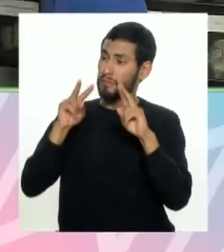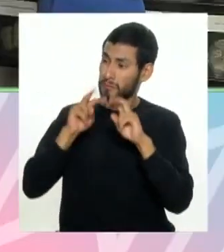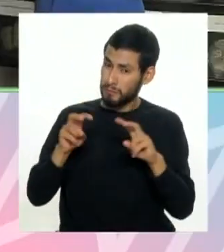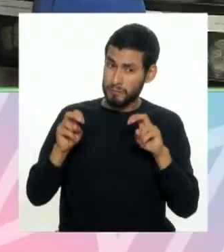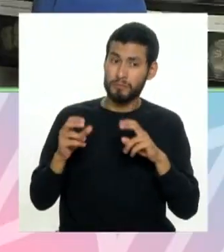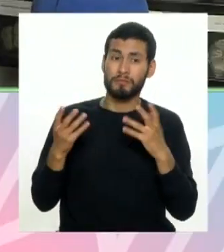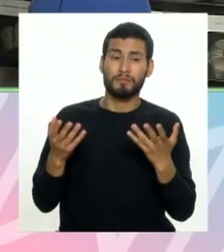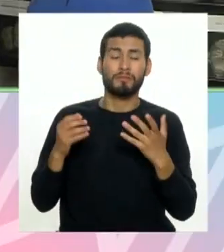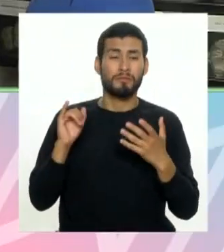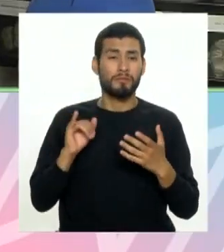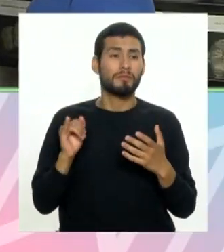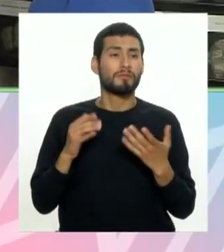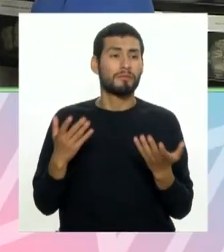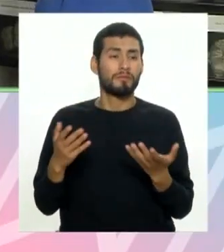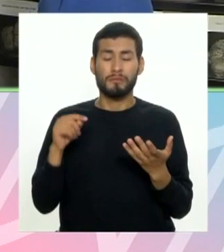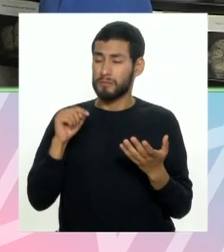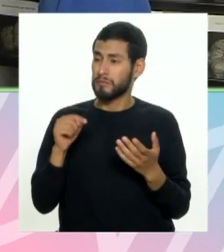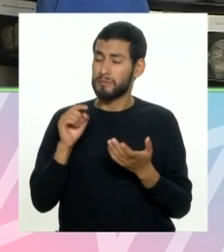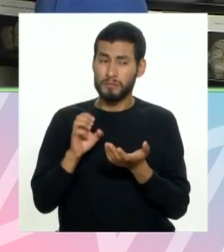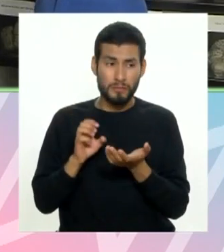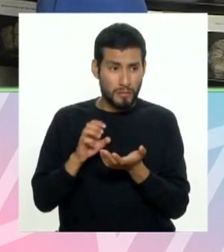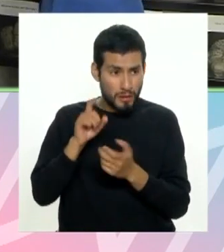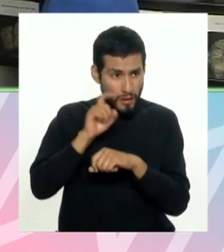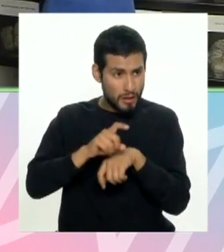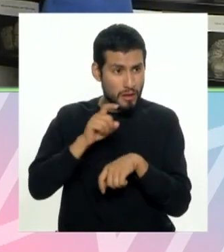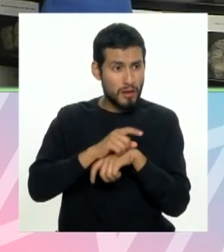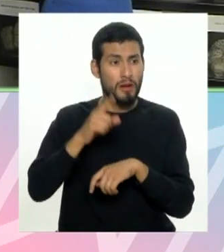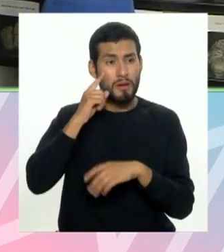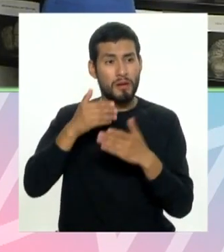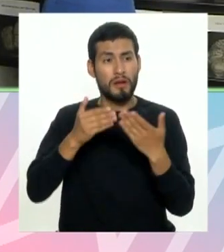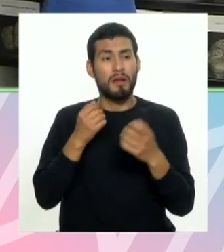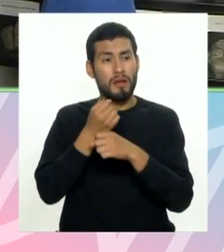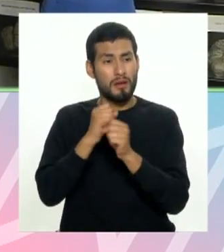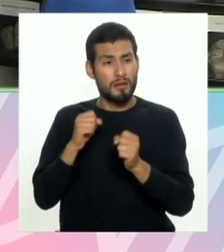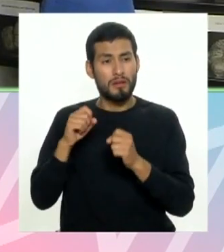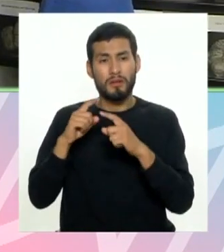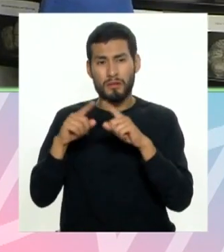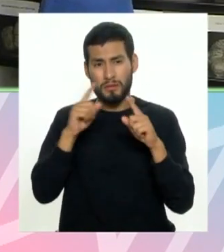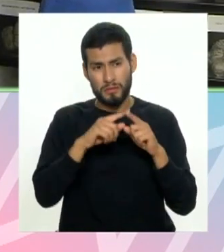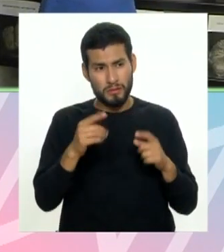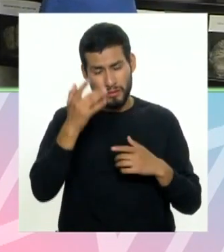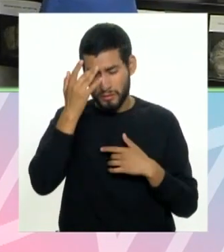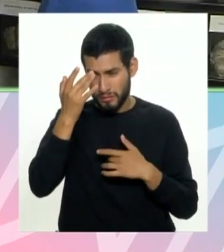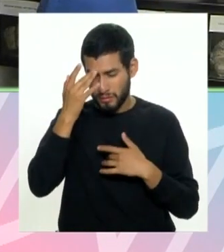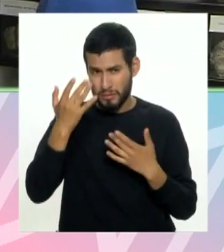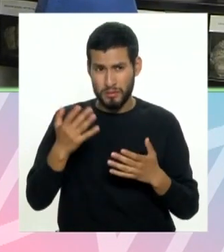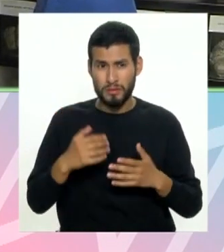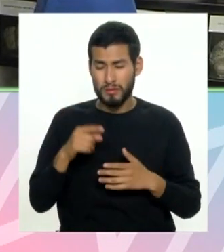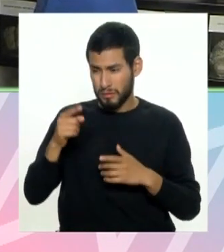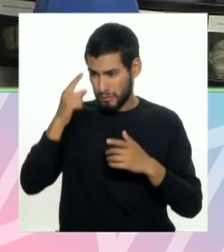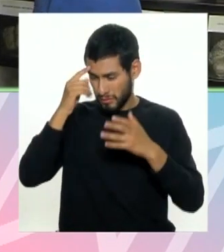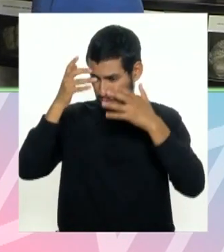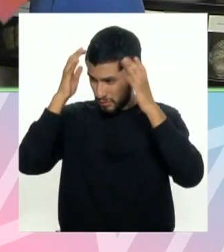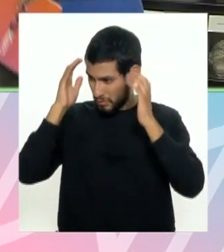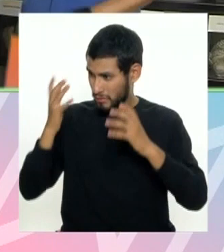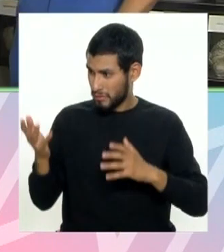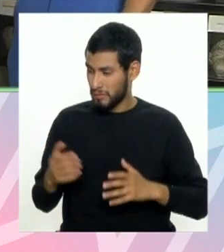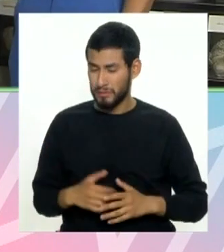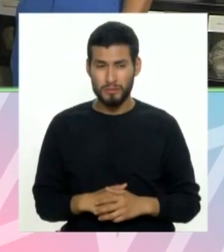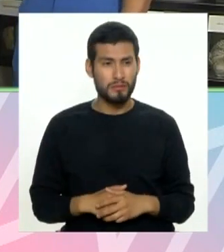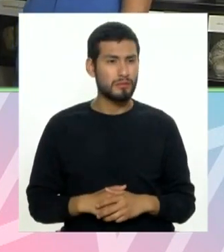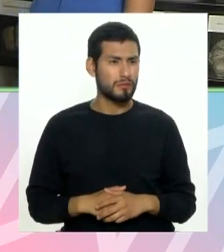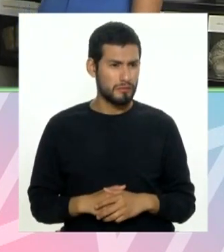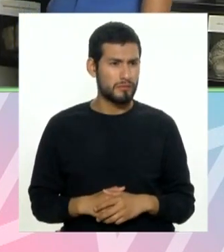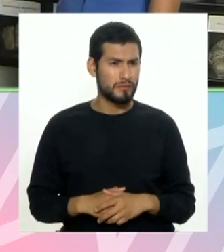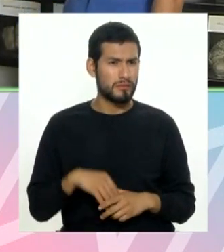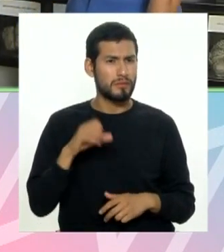investigación y también de educación para la prevención de múltiples enfermedades de nuestro cerebro. Claro,